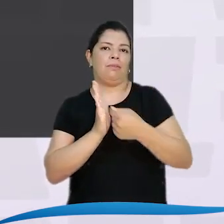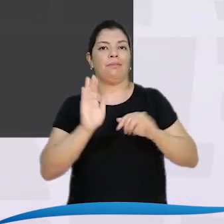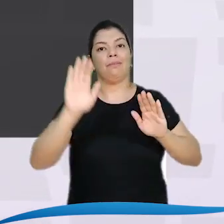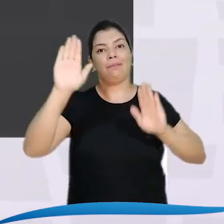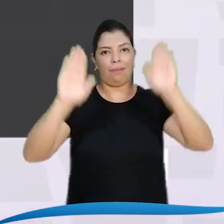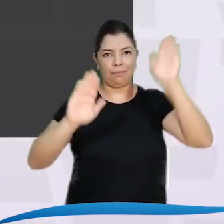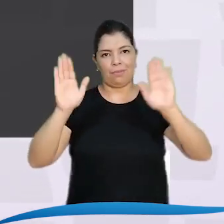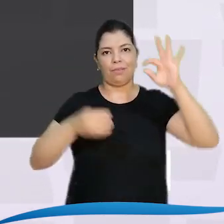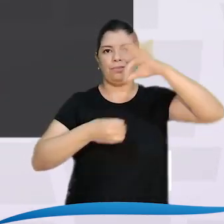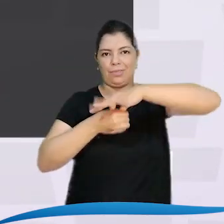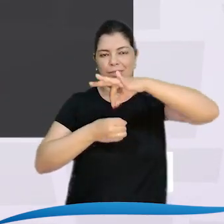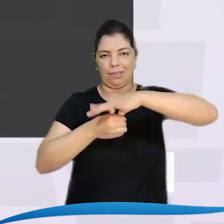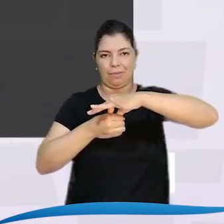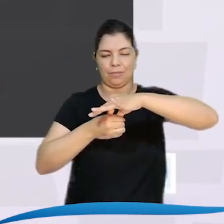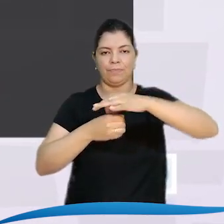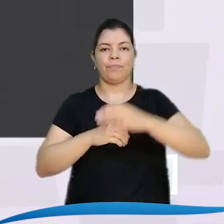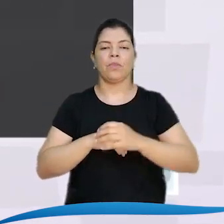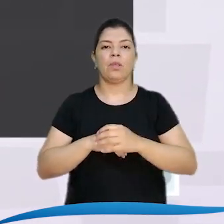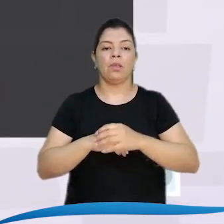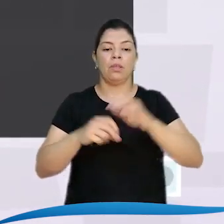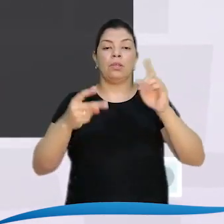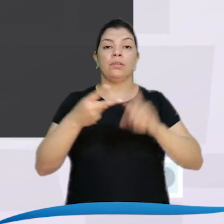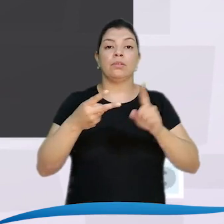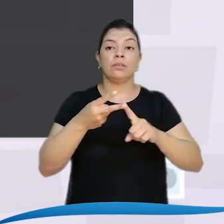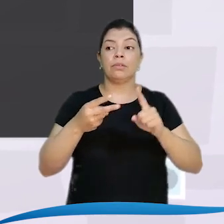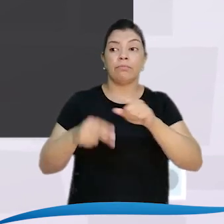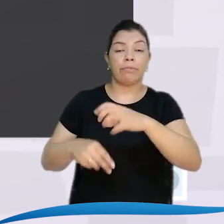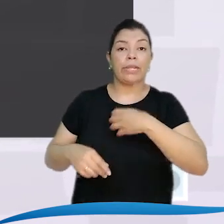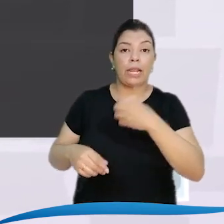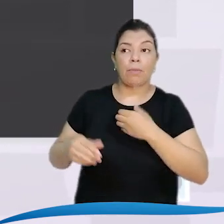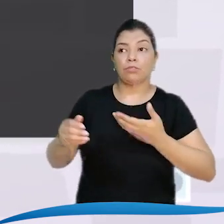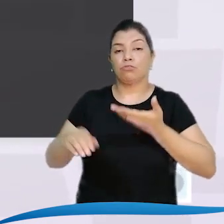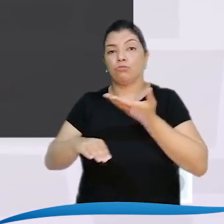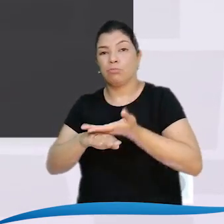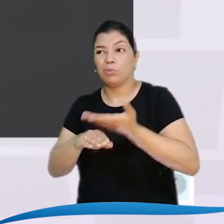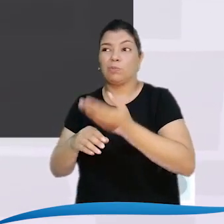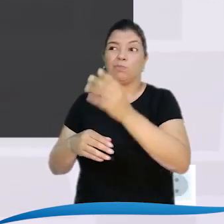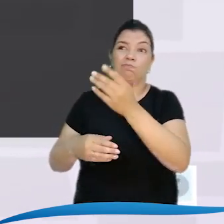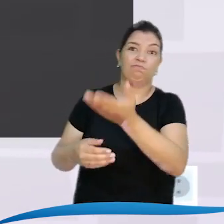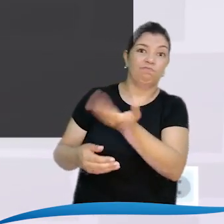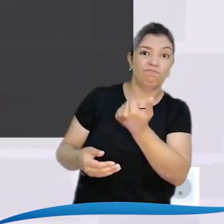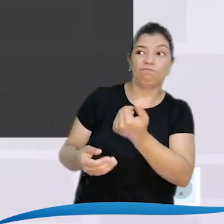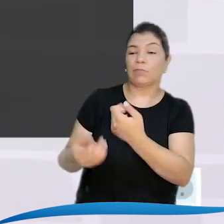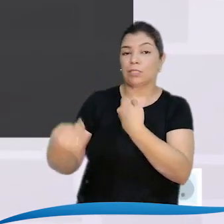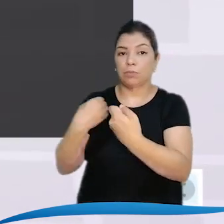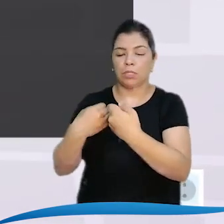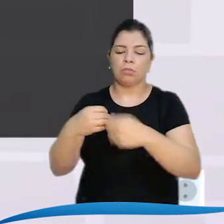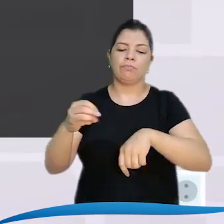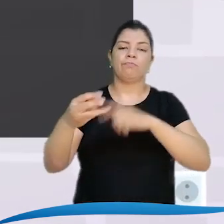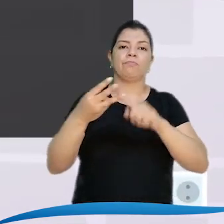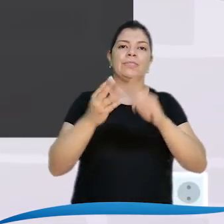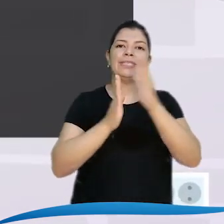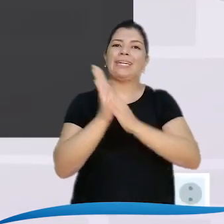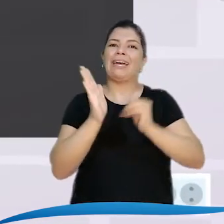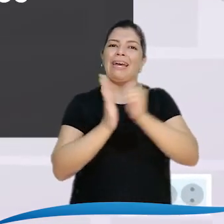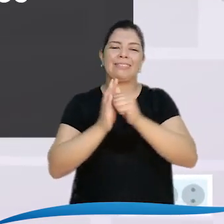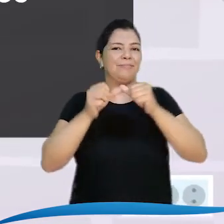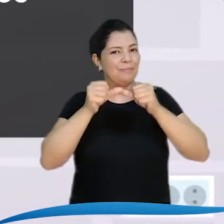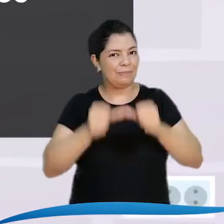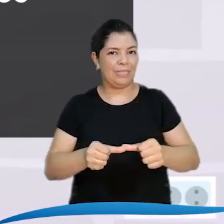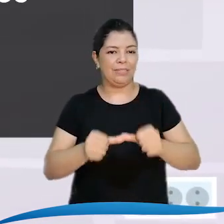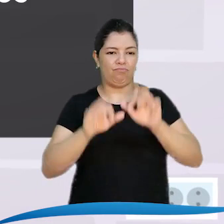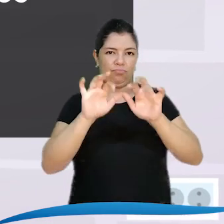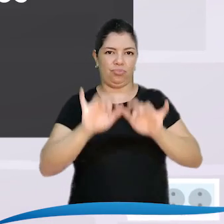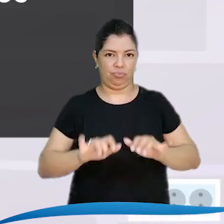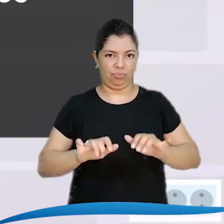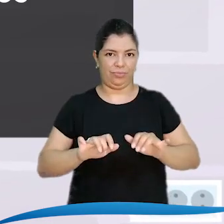elegibles, en la presentación de reclamaciones y o solicitudes de aclaración y en la elaboración del acta definitiva de candidatos